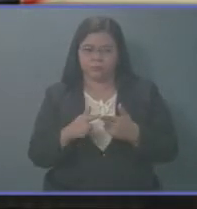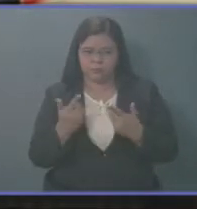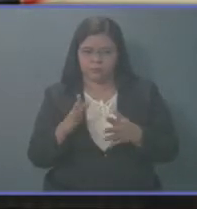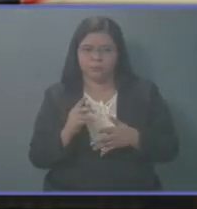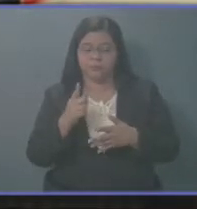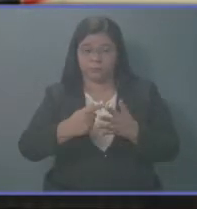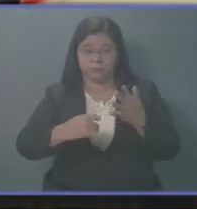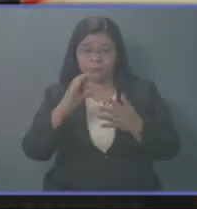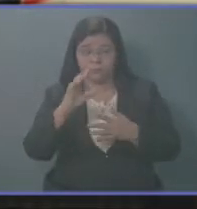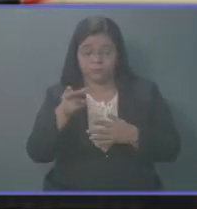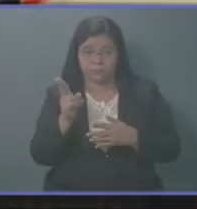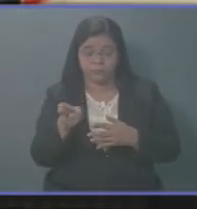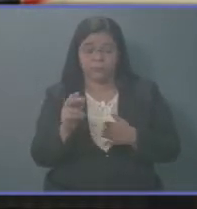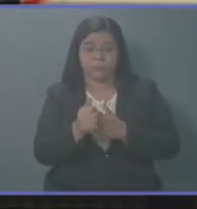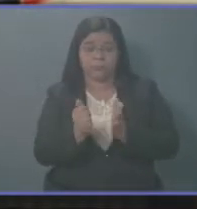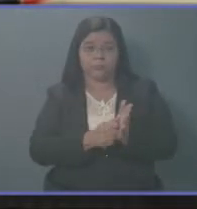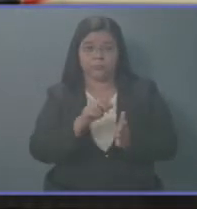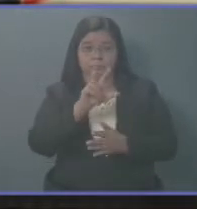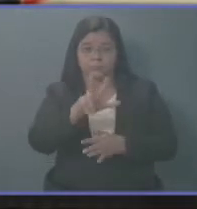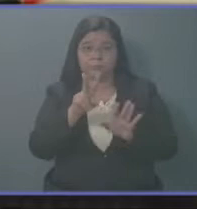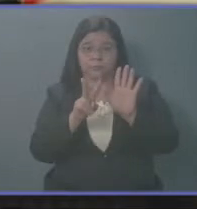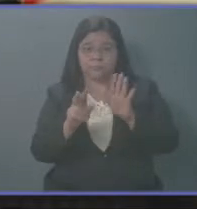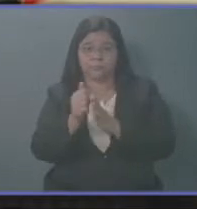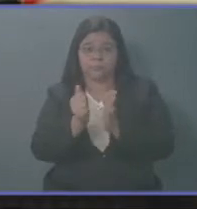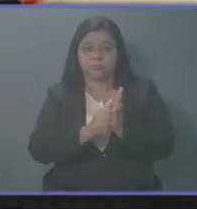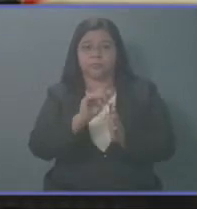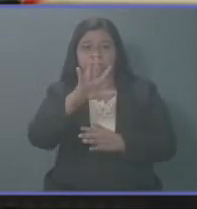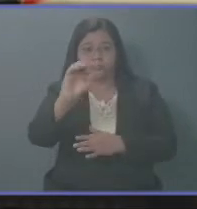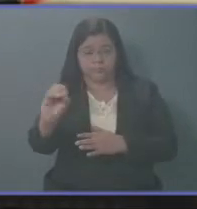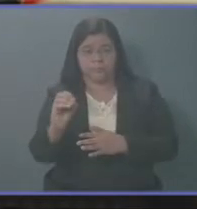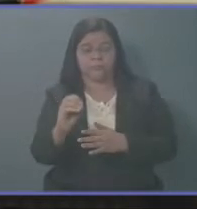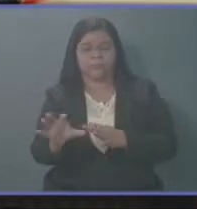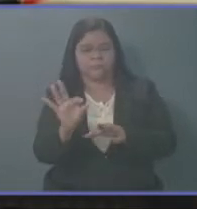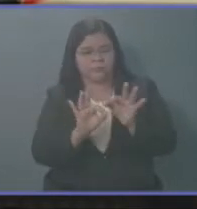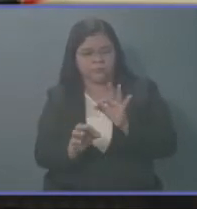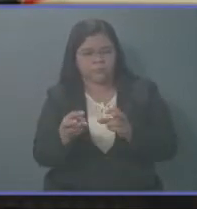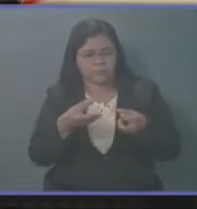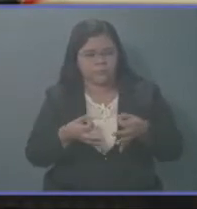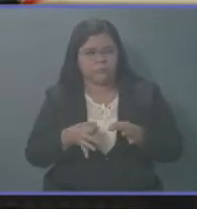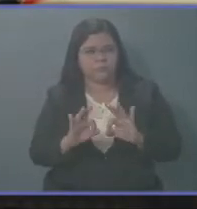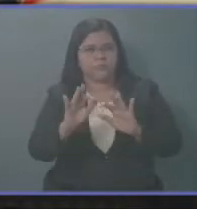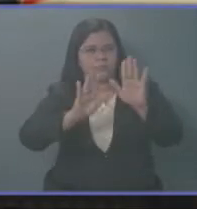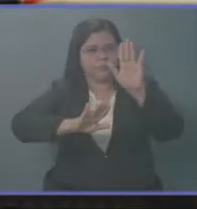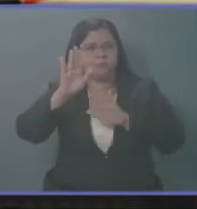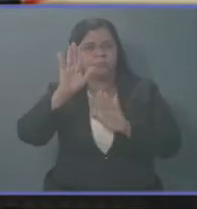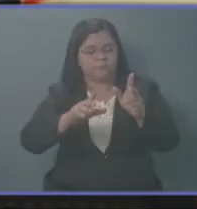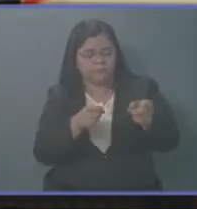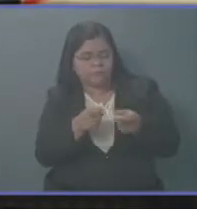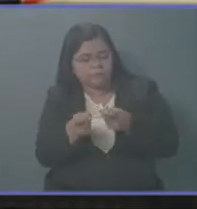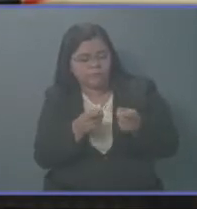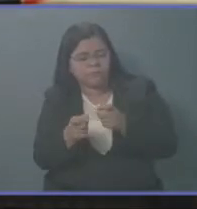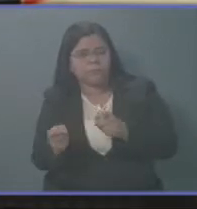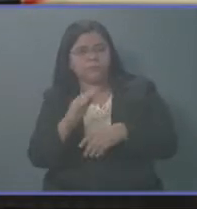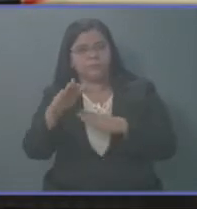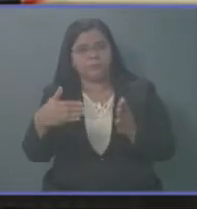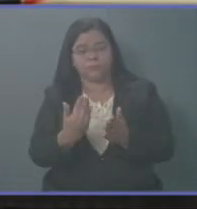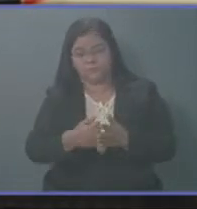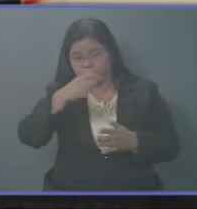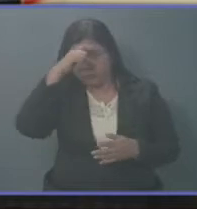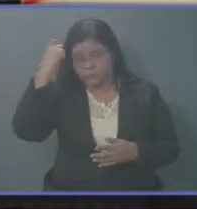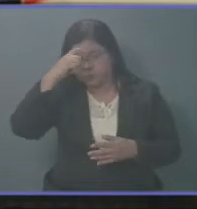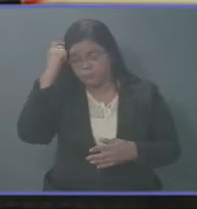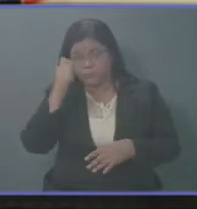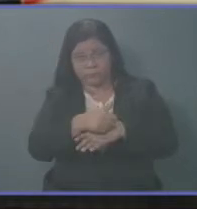Constitución de la República, en sus artículos 37 y 50, han regulado algunos mecanismos de participación y contribución a la labor